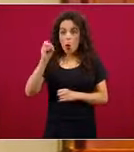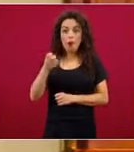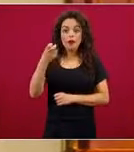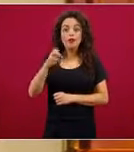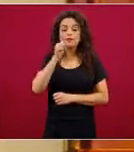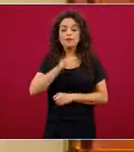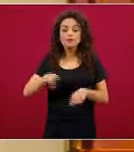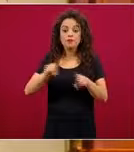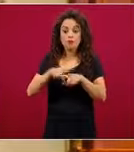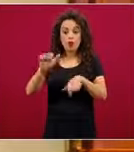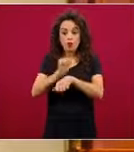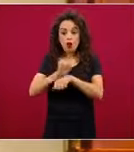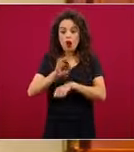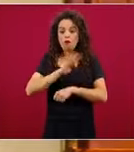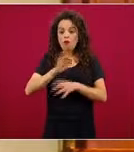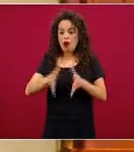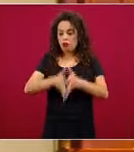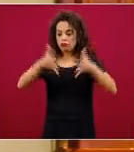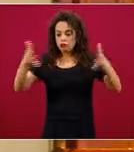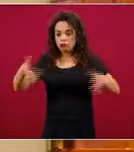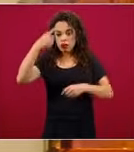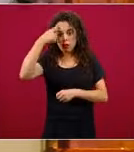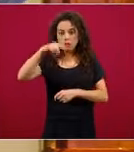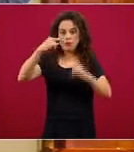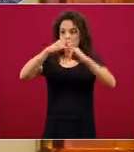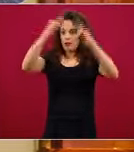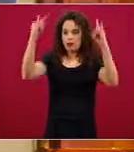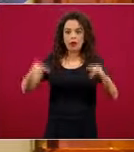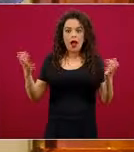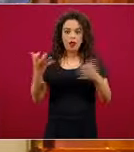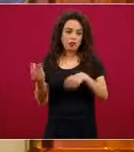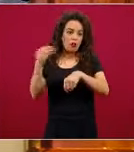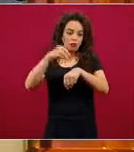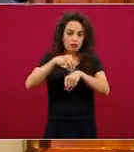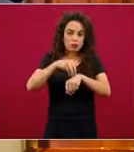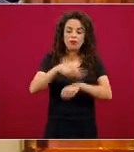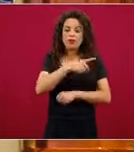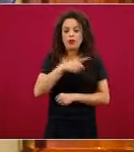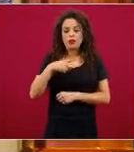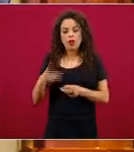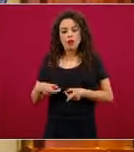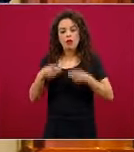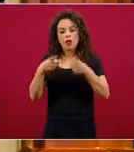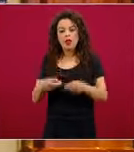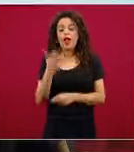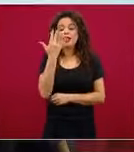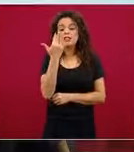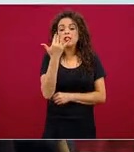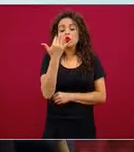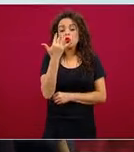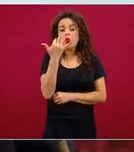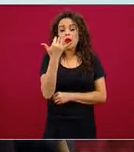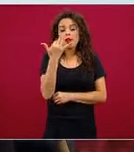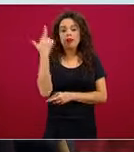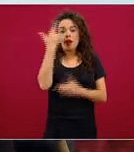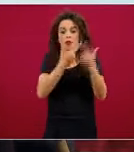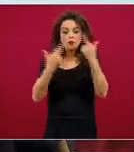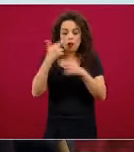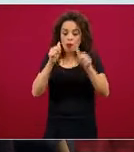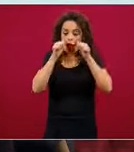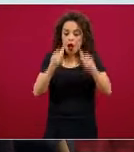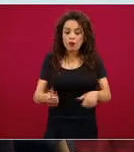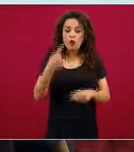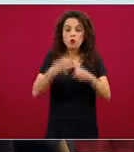pueda expandir o se pueda habilitar una carpa, debe de dar por lo menos 50 consultas al día, es decir, 50 atenciones al